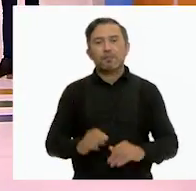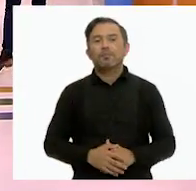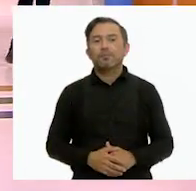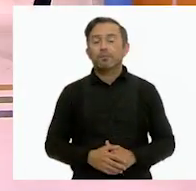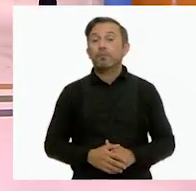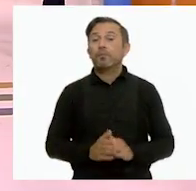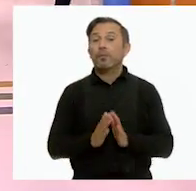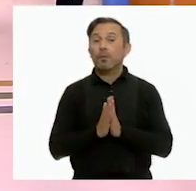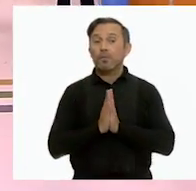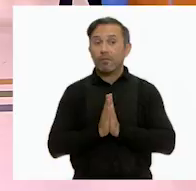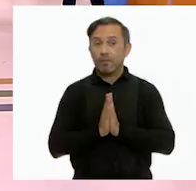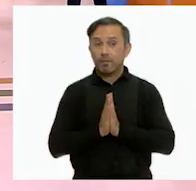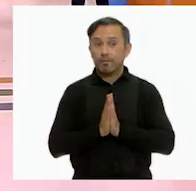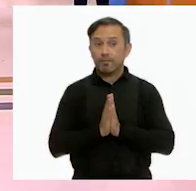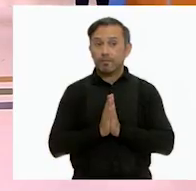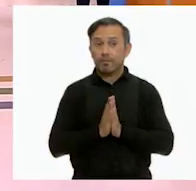vayas